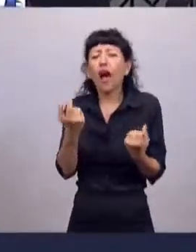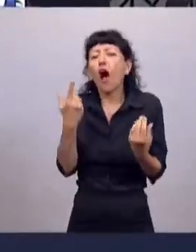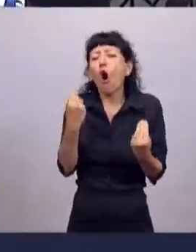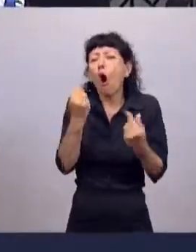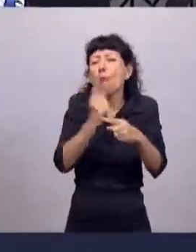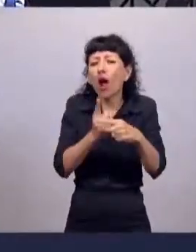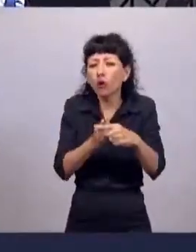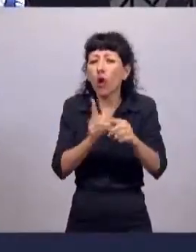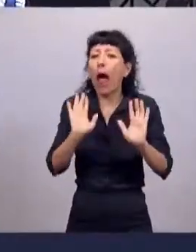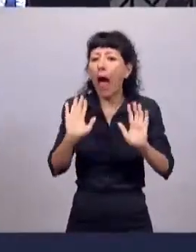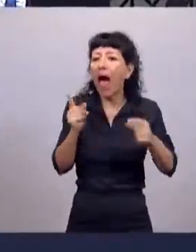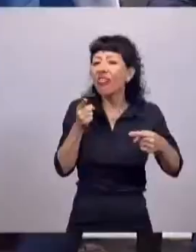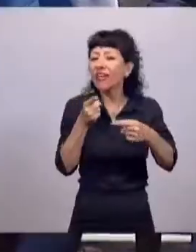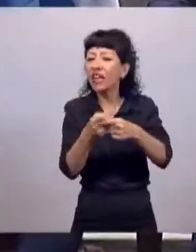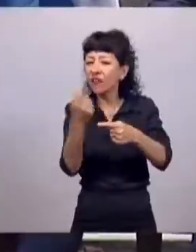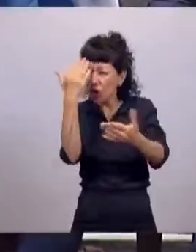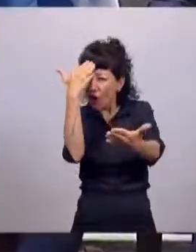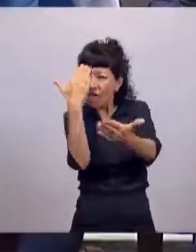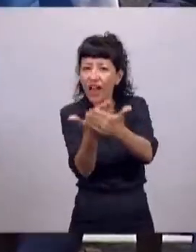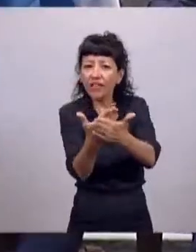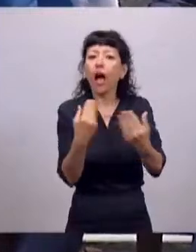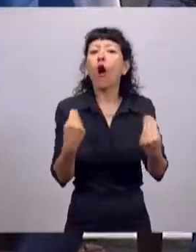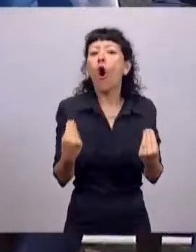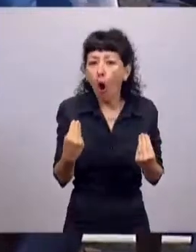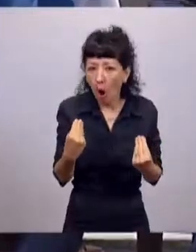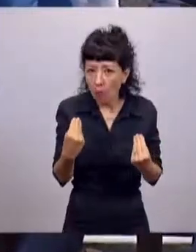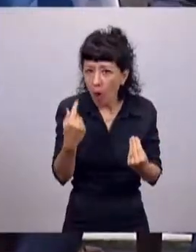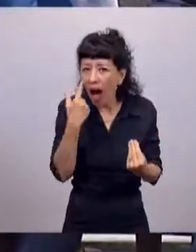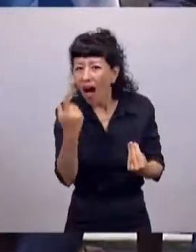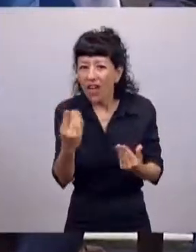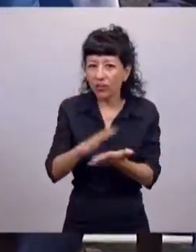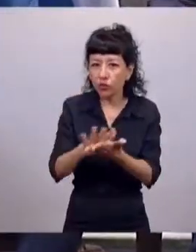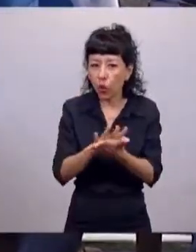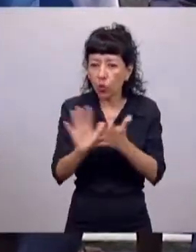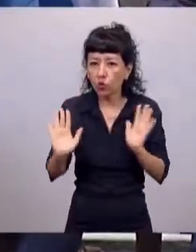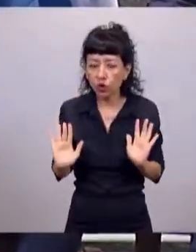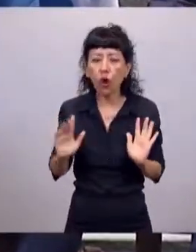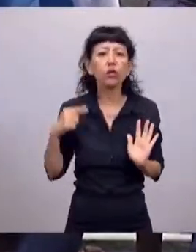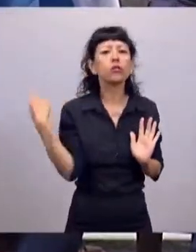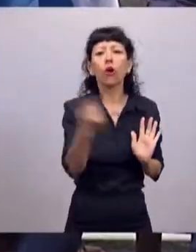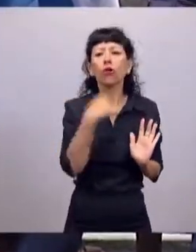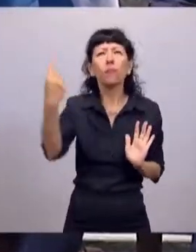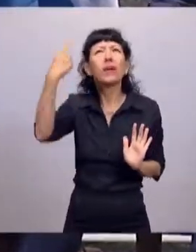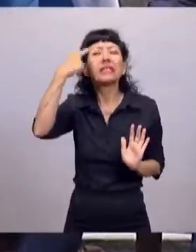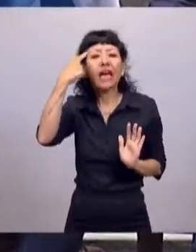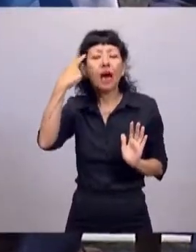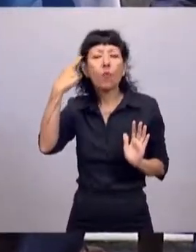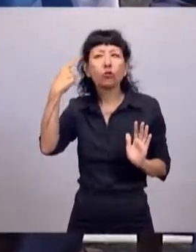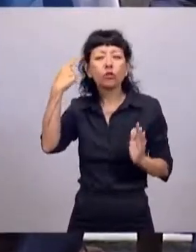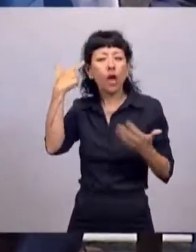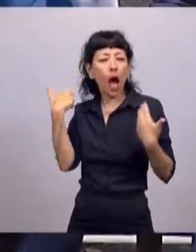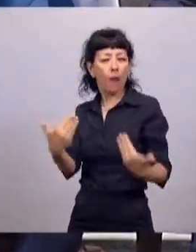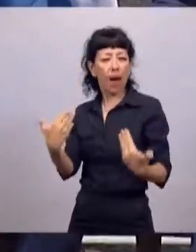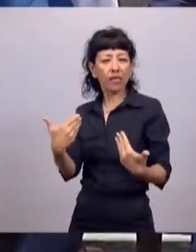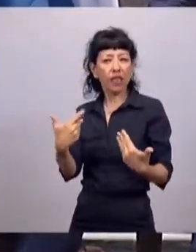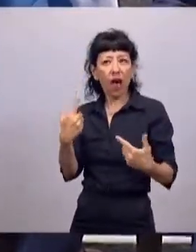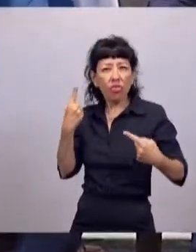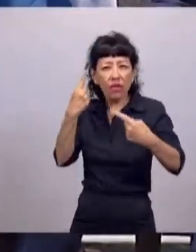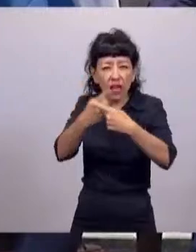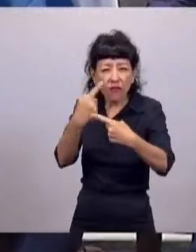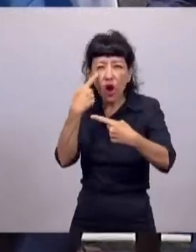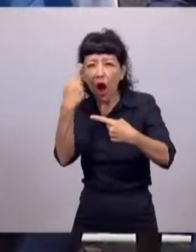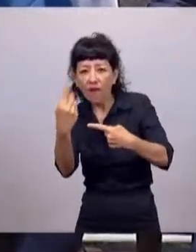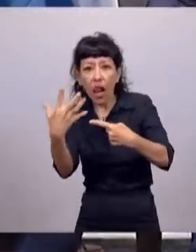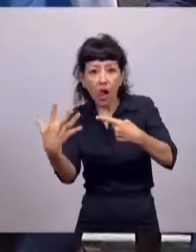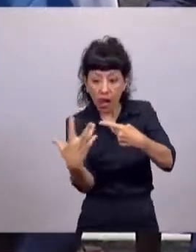los desafíos cuando se presentan. Y cada vez que creemos que nuestra capacidad para superar esos desafíos ha